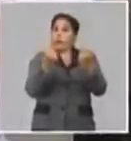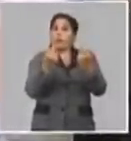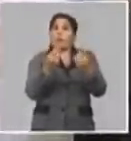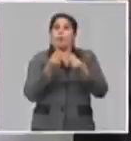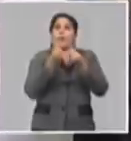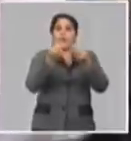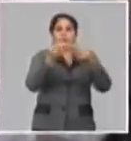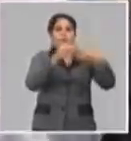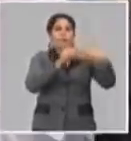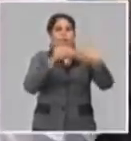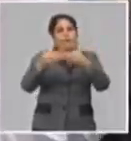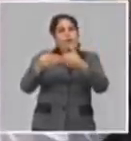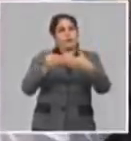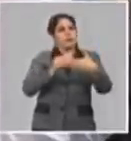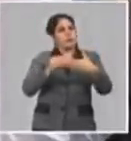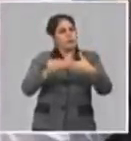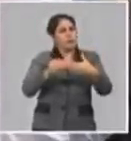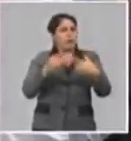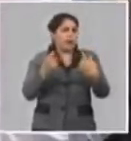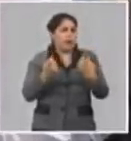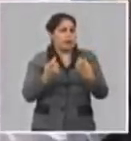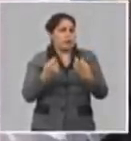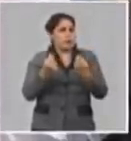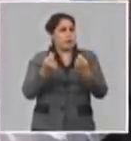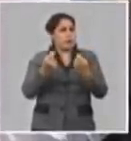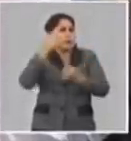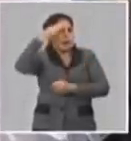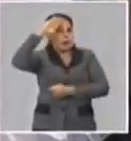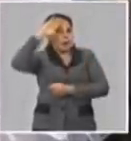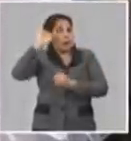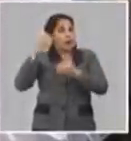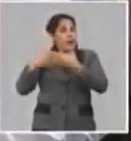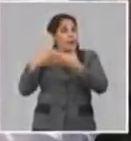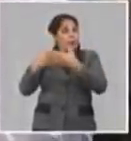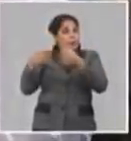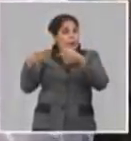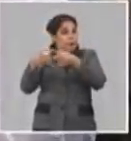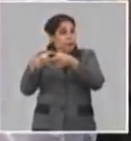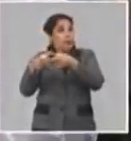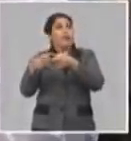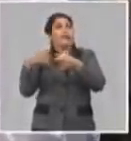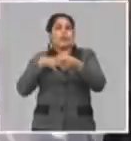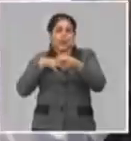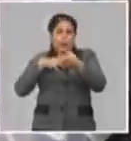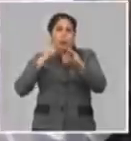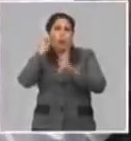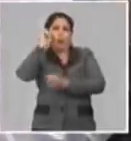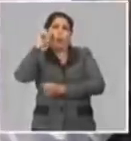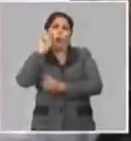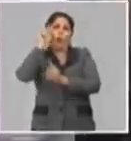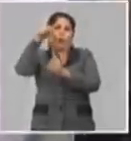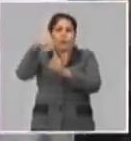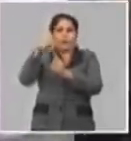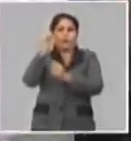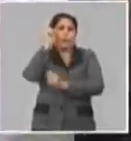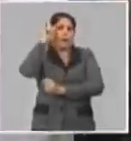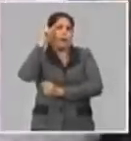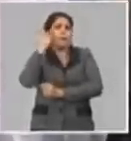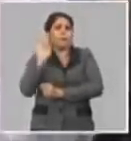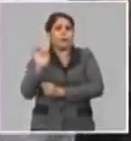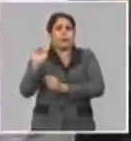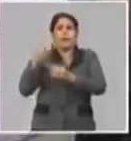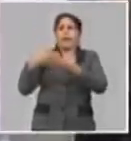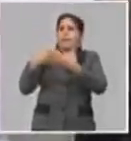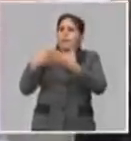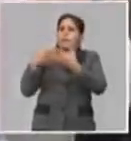la flexibilidad que requiere la economía, porque las micro, pequeña y mediana empresa tienen también su espacio desde el punto de vista de su nicho de mercado, sus